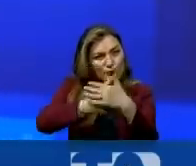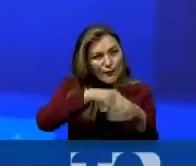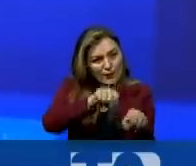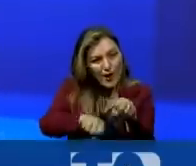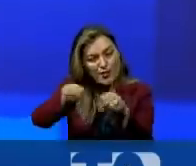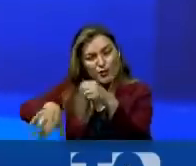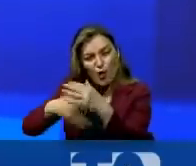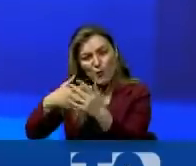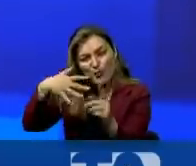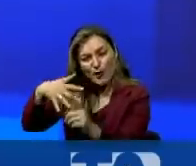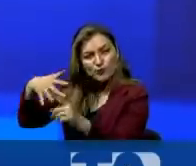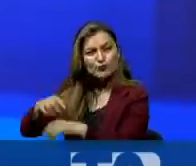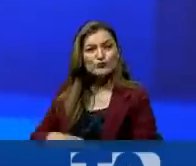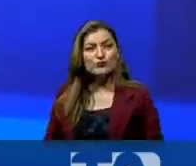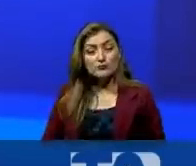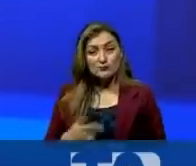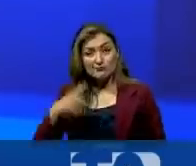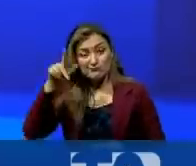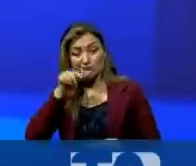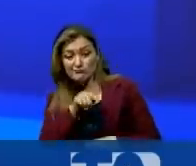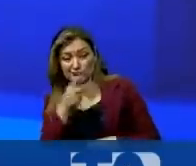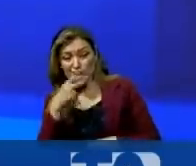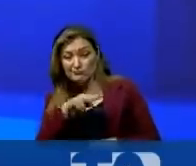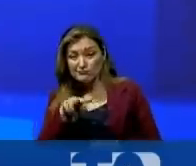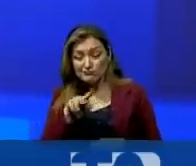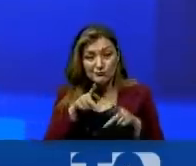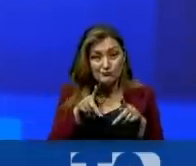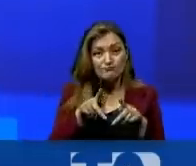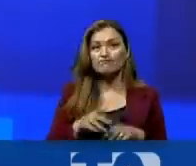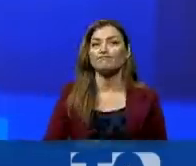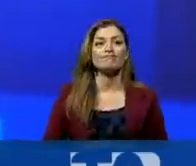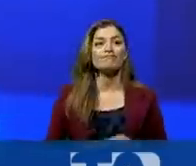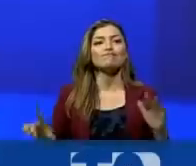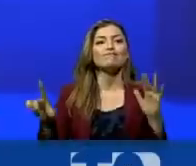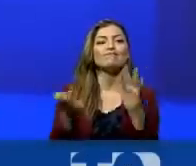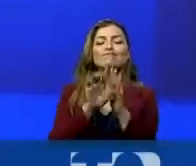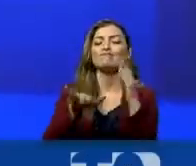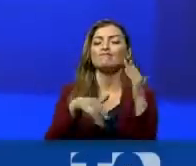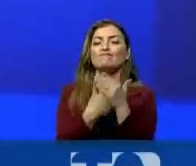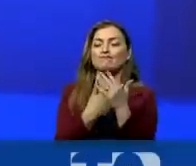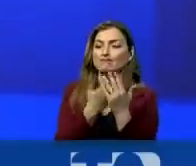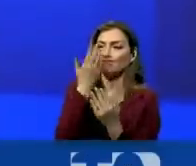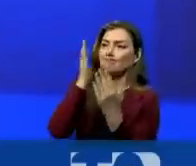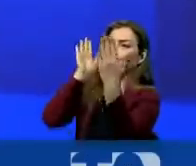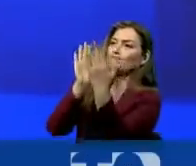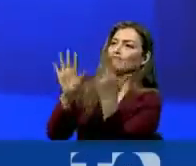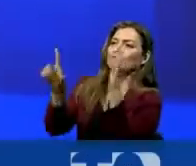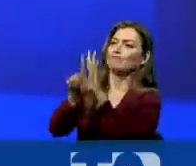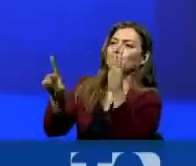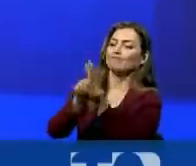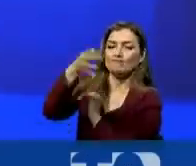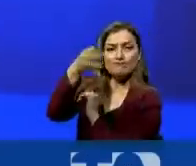nivel eso no se puede permitir y aquí todos somos iguales ante la ley tenemos que responder si es que cometemos